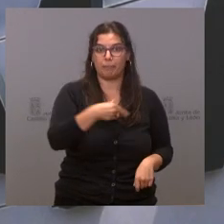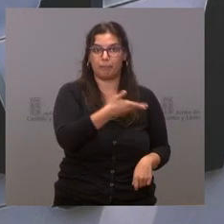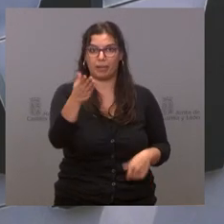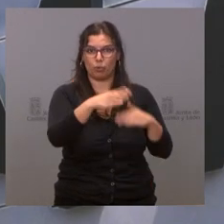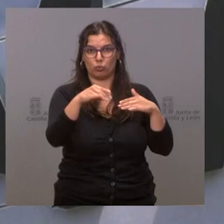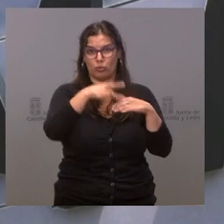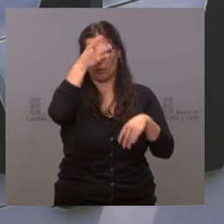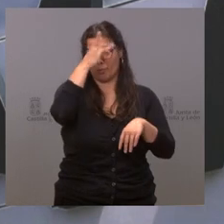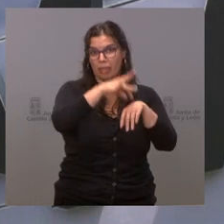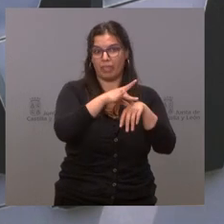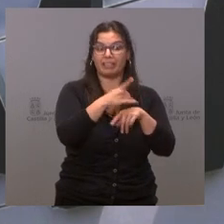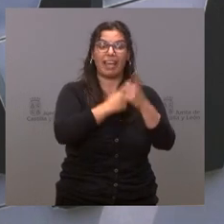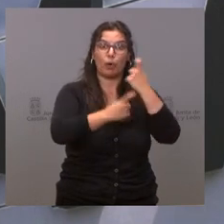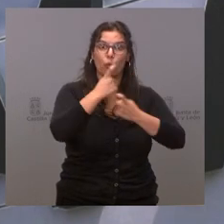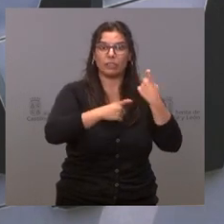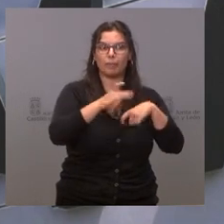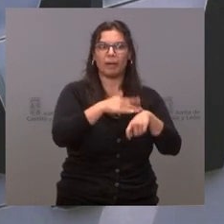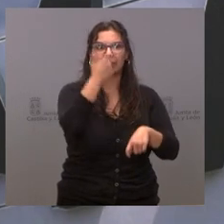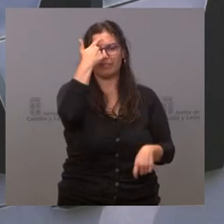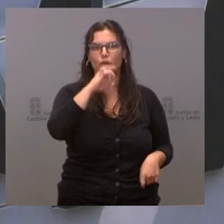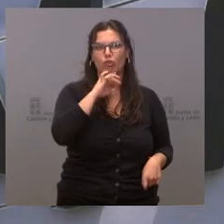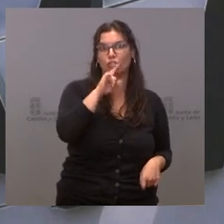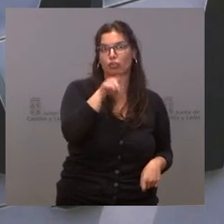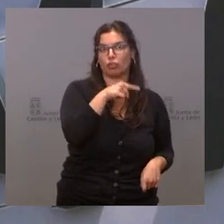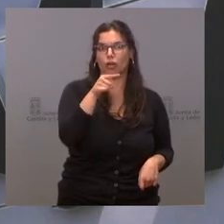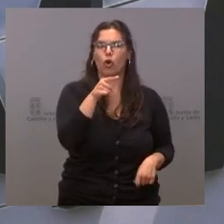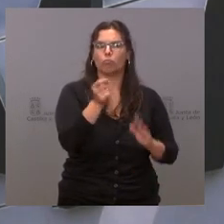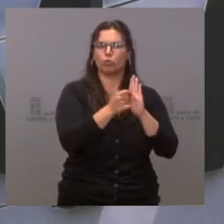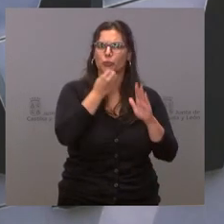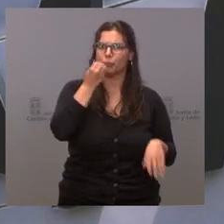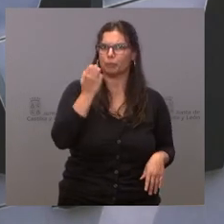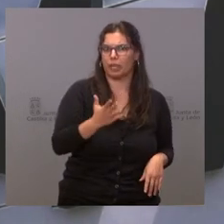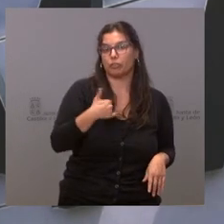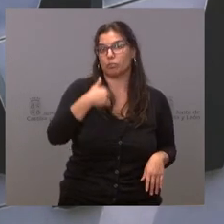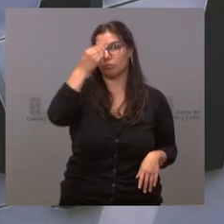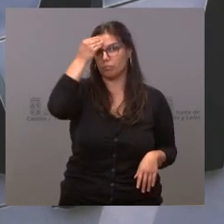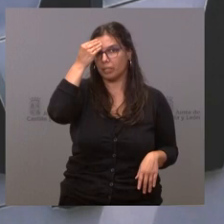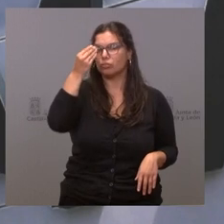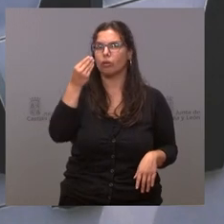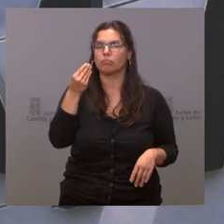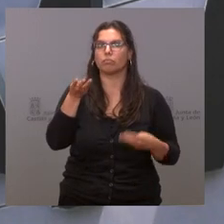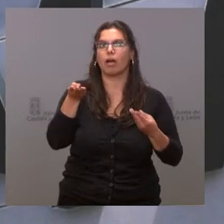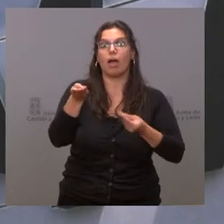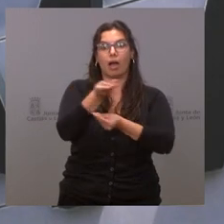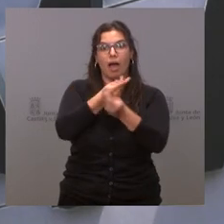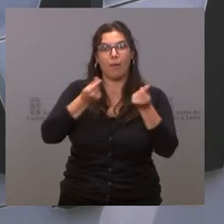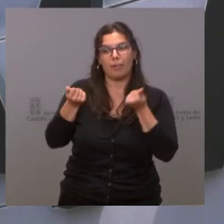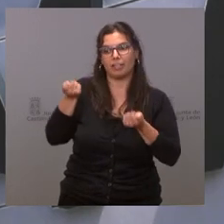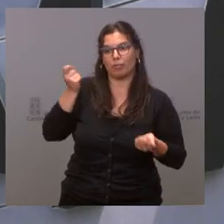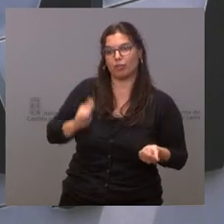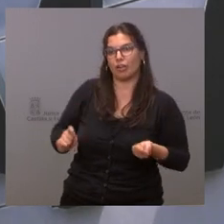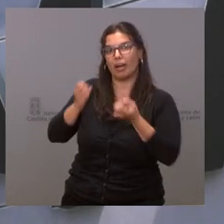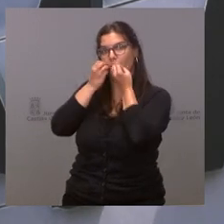encuestas de satisfacción y bueno yo creo que tiene que haber buen ambiente en los profesionales